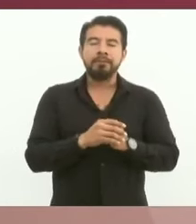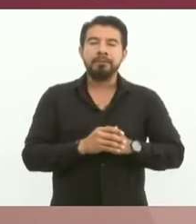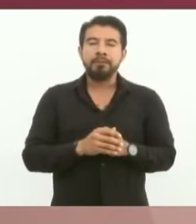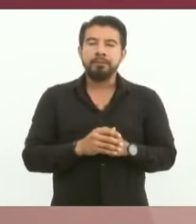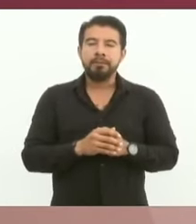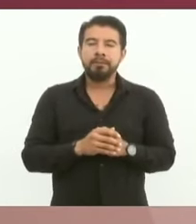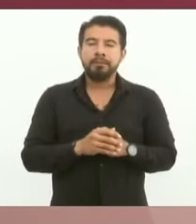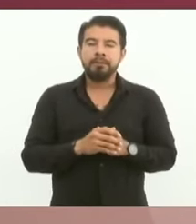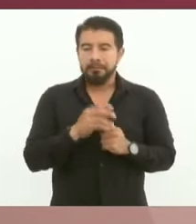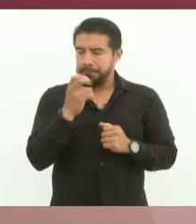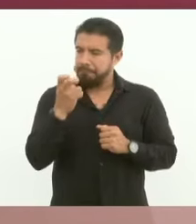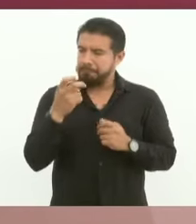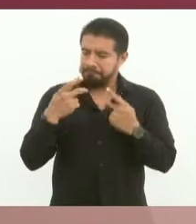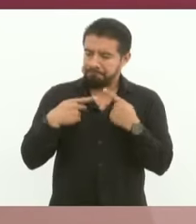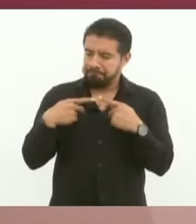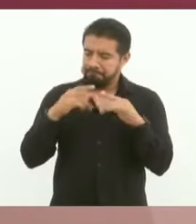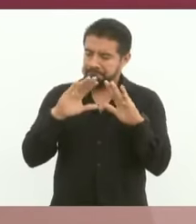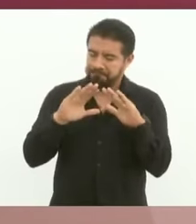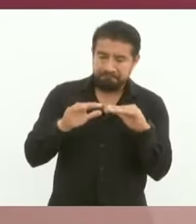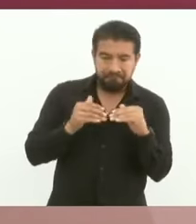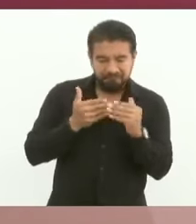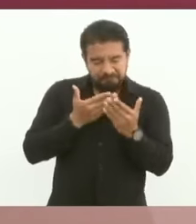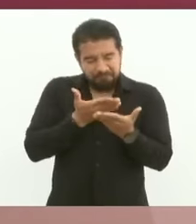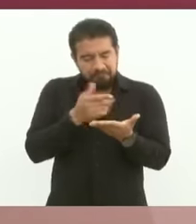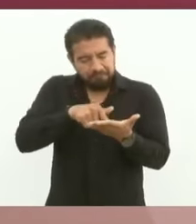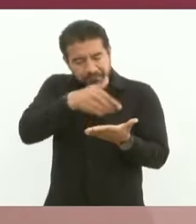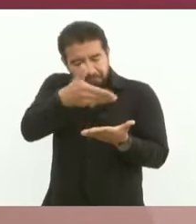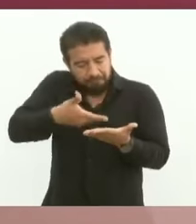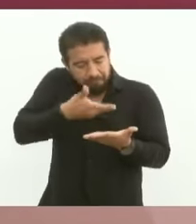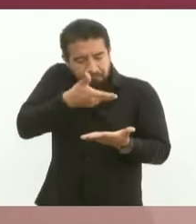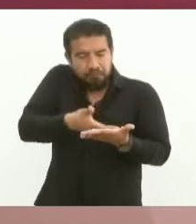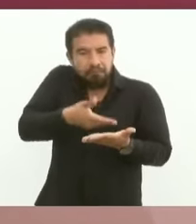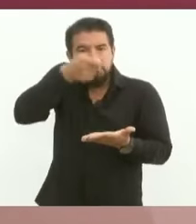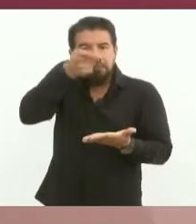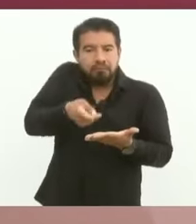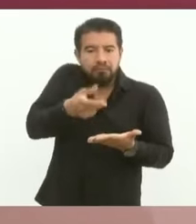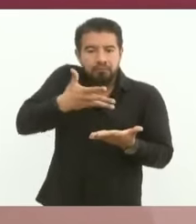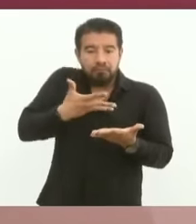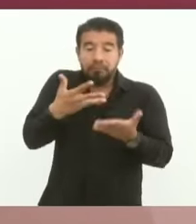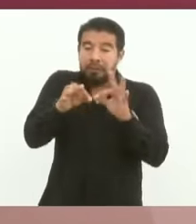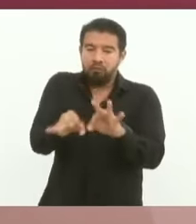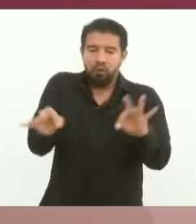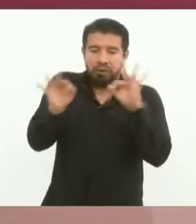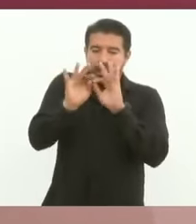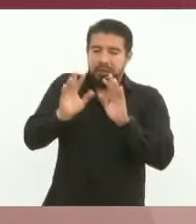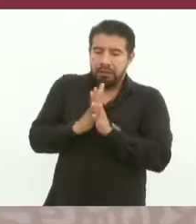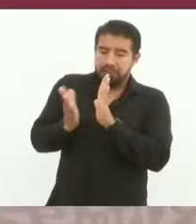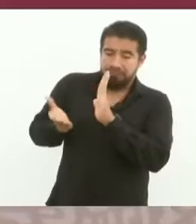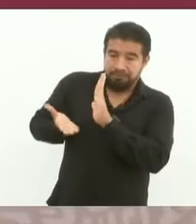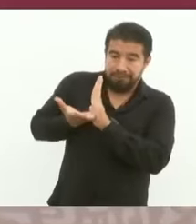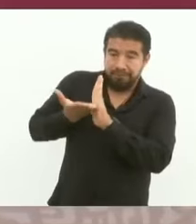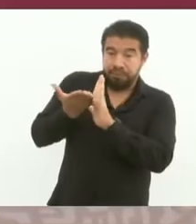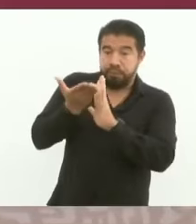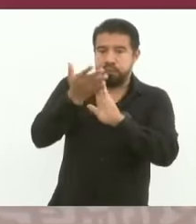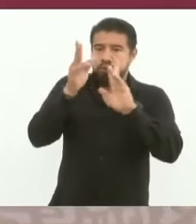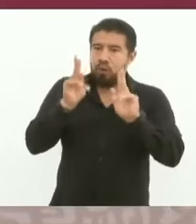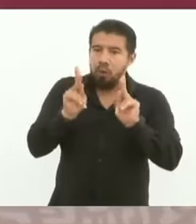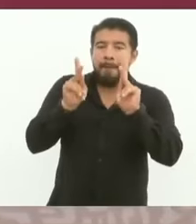me plantearon lo importante que era la construcción, así es, de este